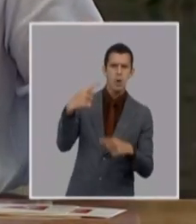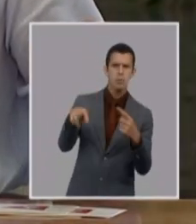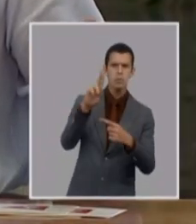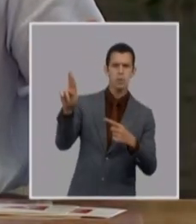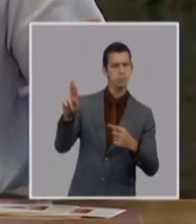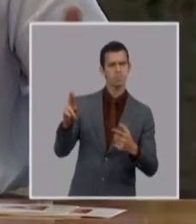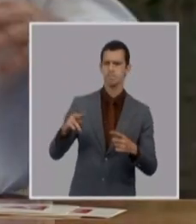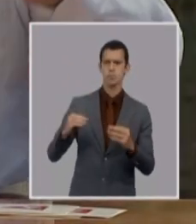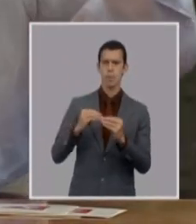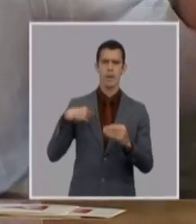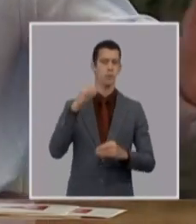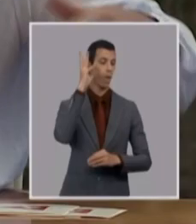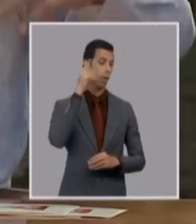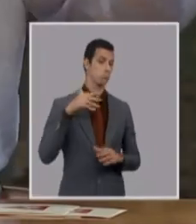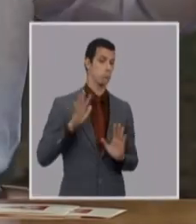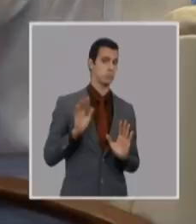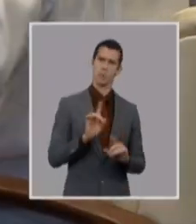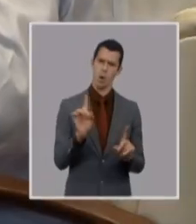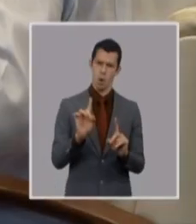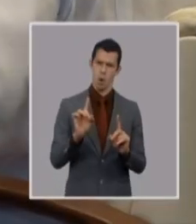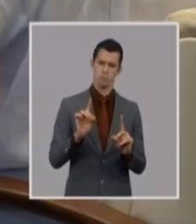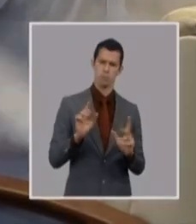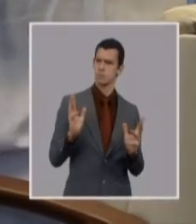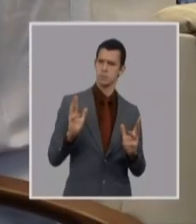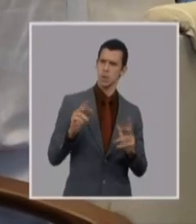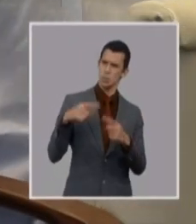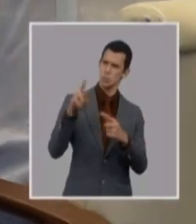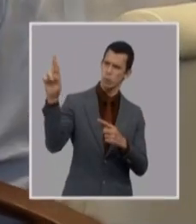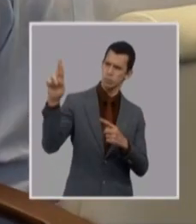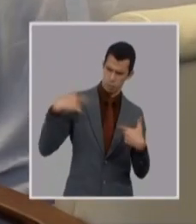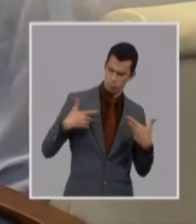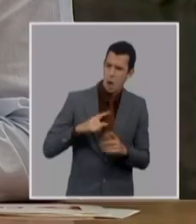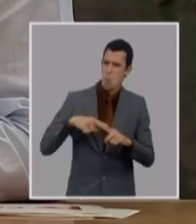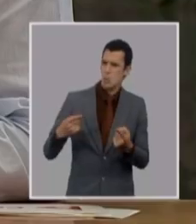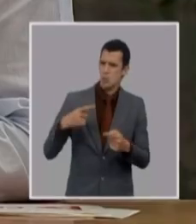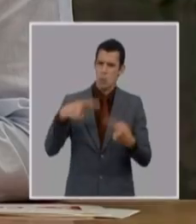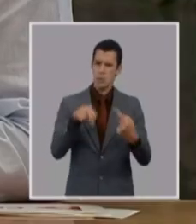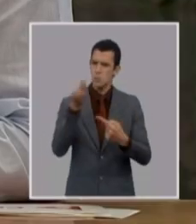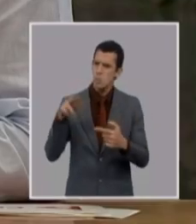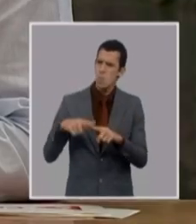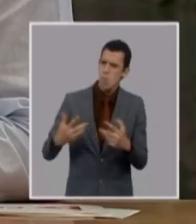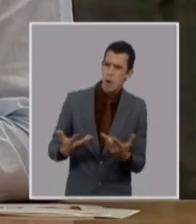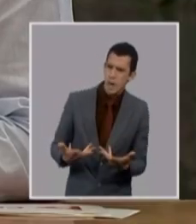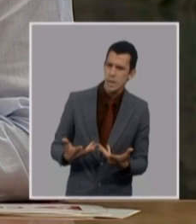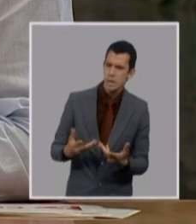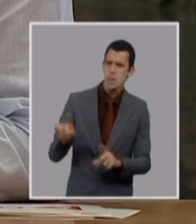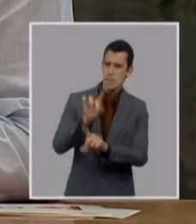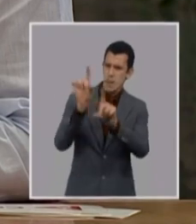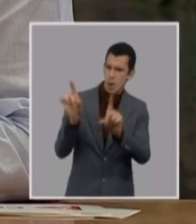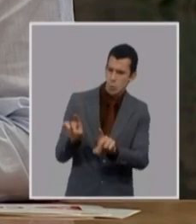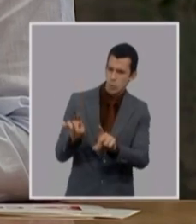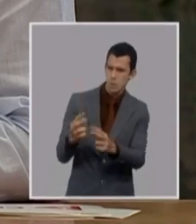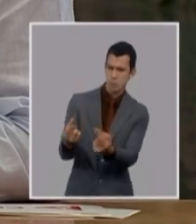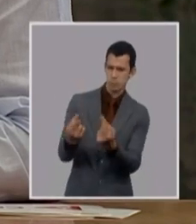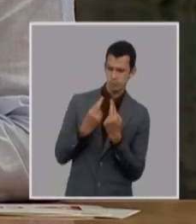a tres días de inéditas protestas de manera temporal y hasta el 31 de diciembre permitirán que los viajeros ingresen en la isla